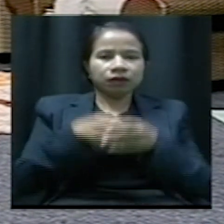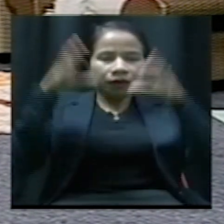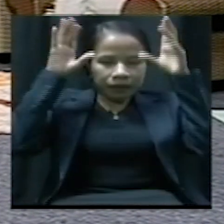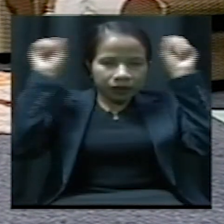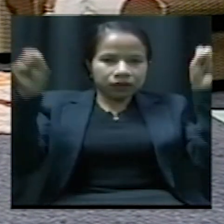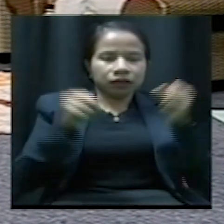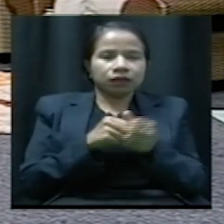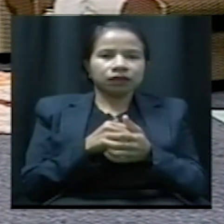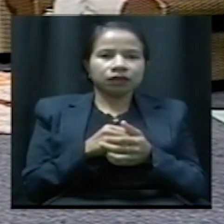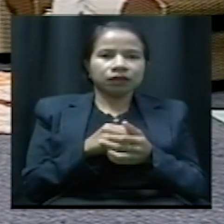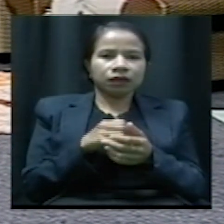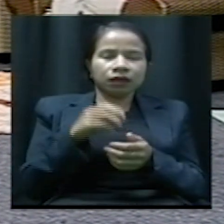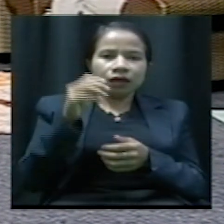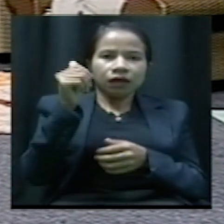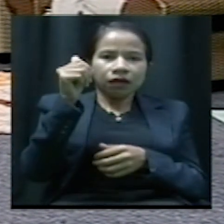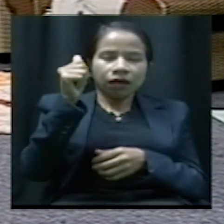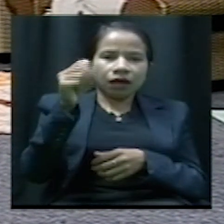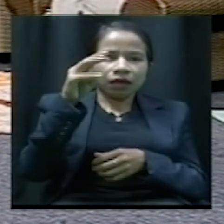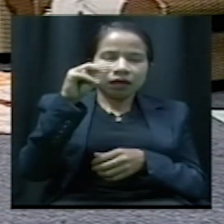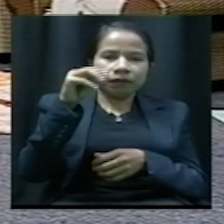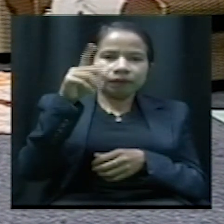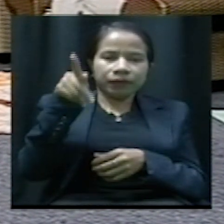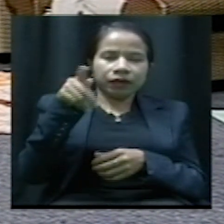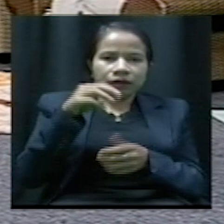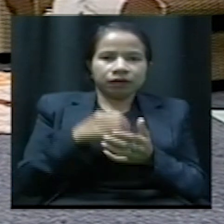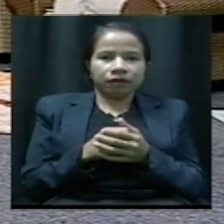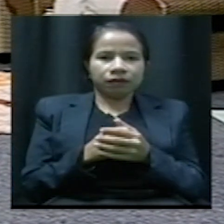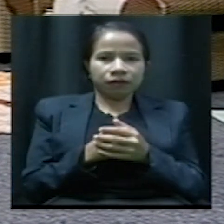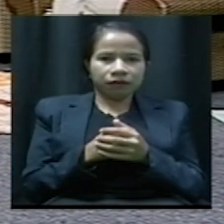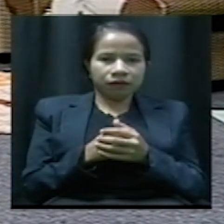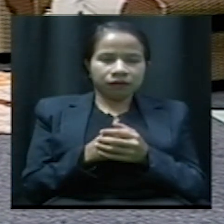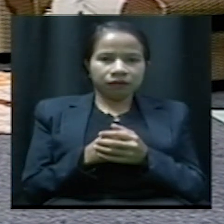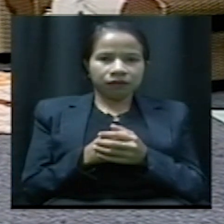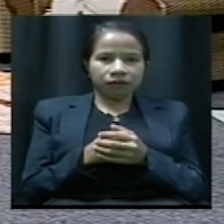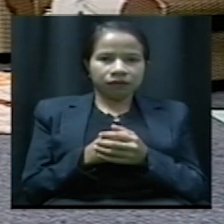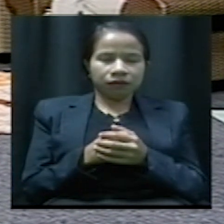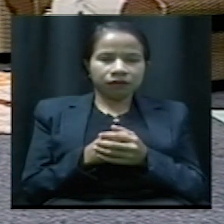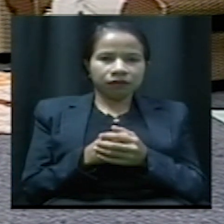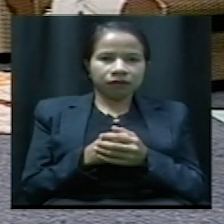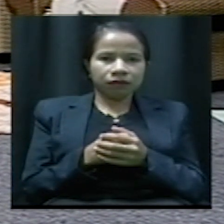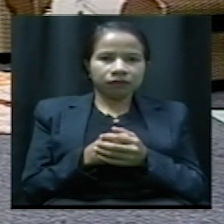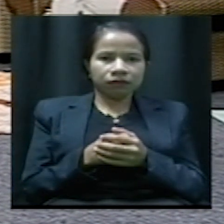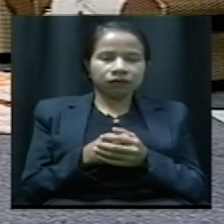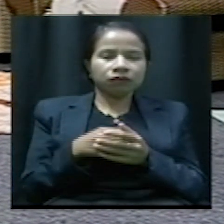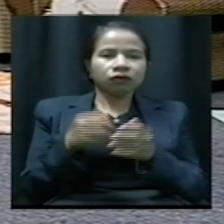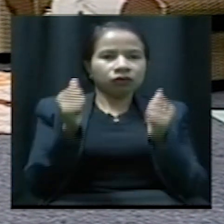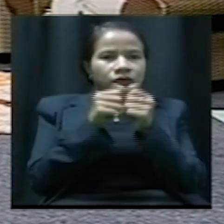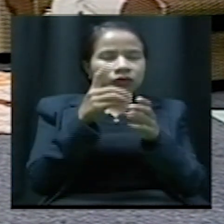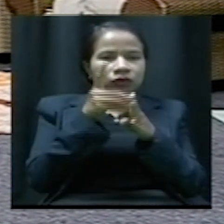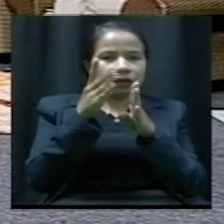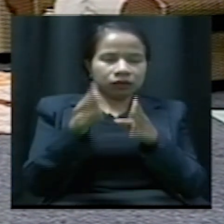ANPM Otoridad Nacional Petroleum. Señor Florentino, nomos o